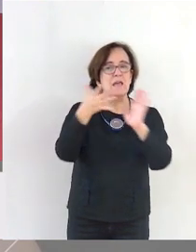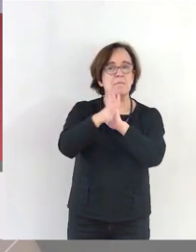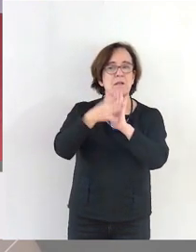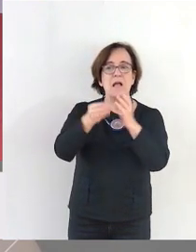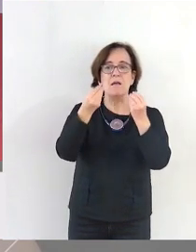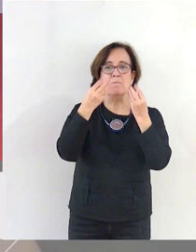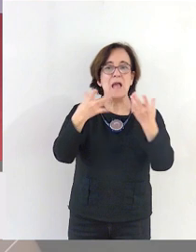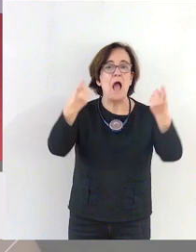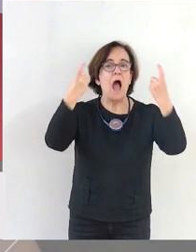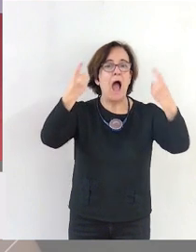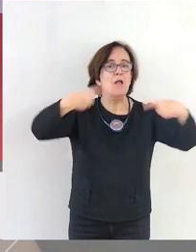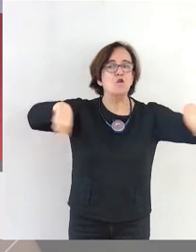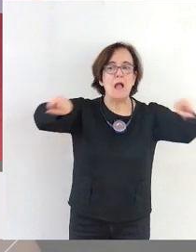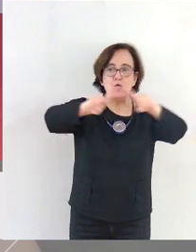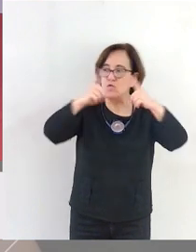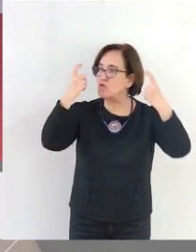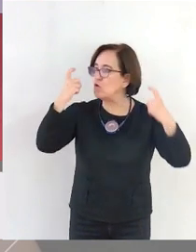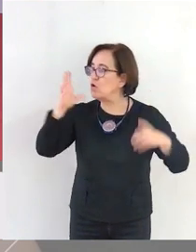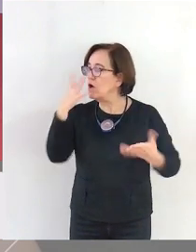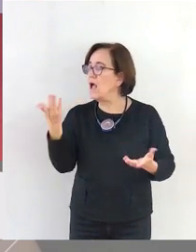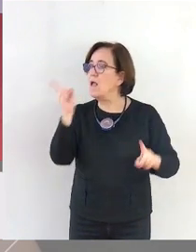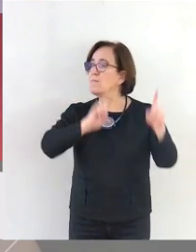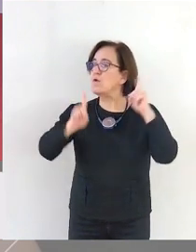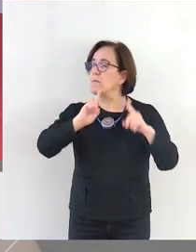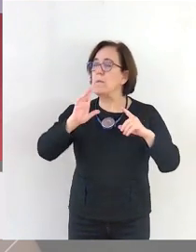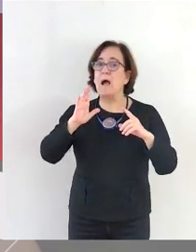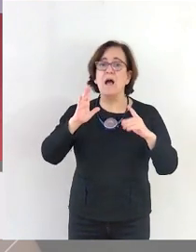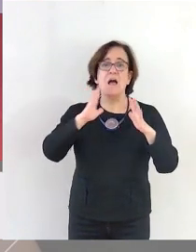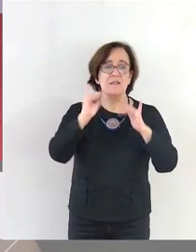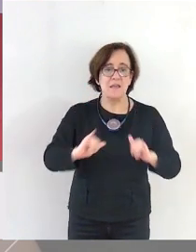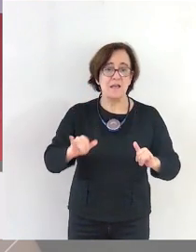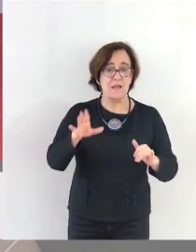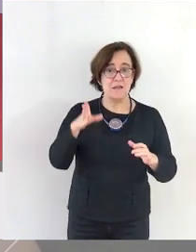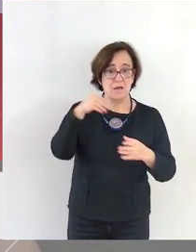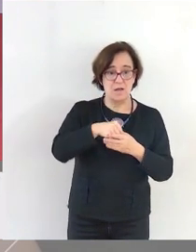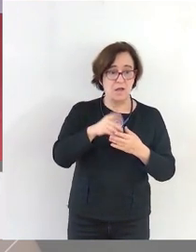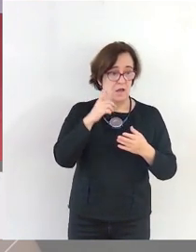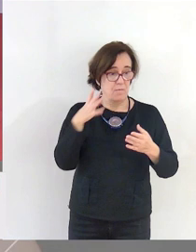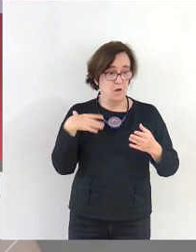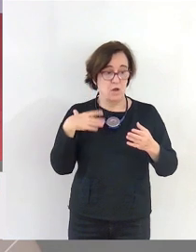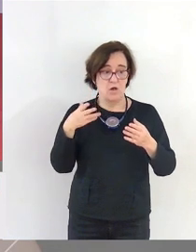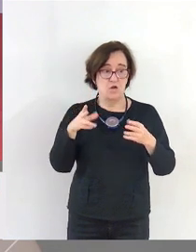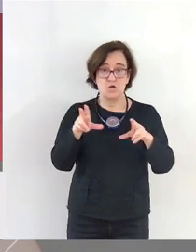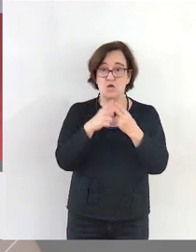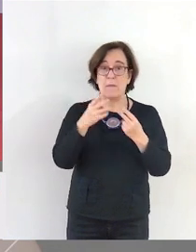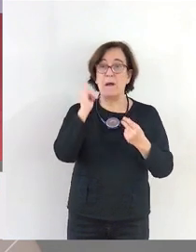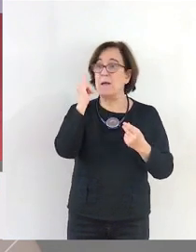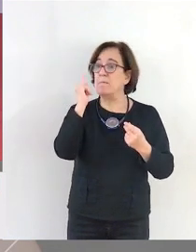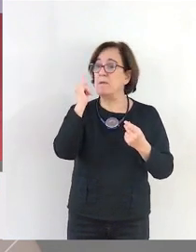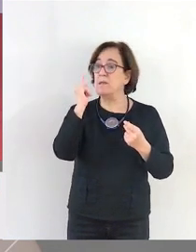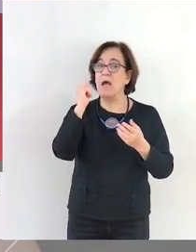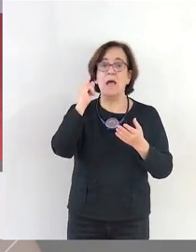a nuestros alumnos cuál es el problema de la energía que es que dentro de unaa vida social tenemos una